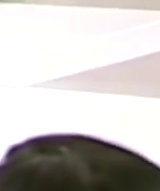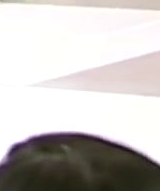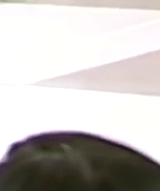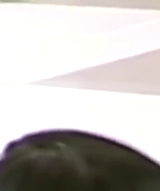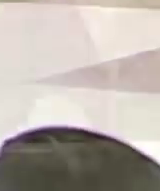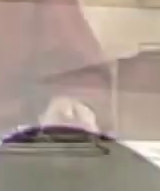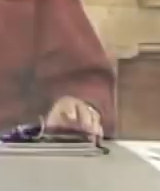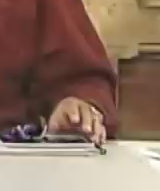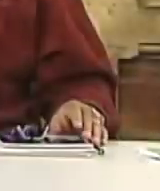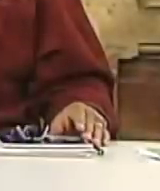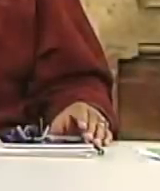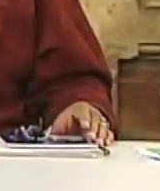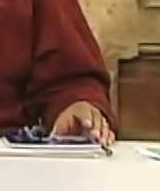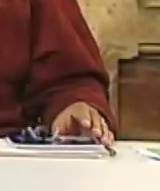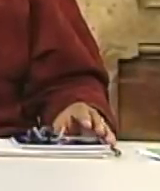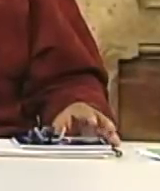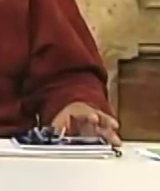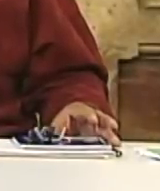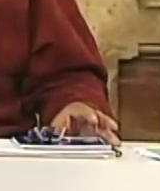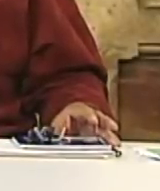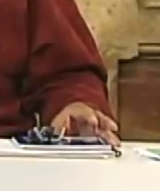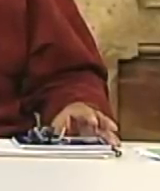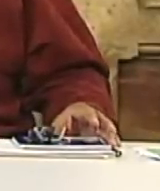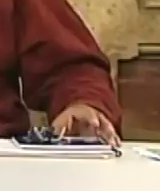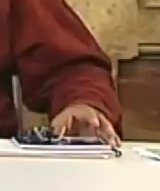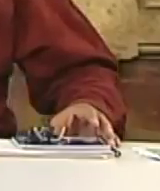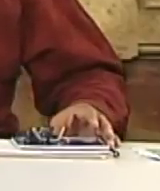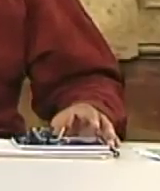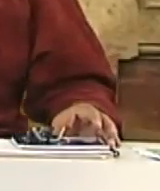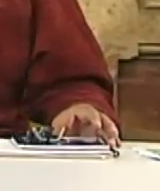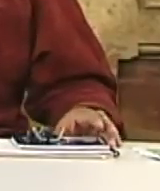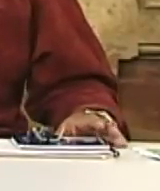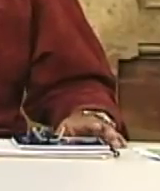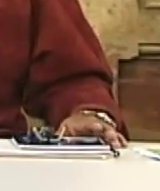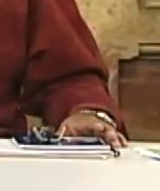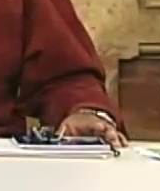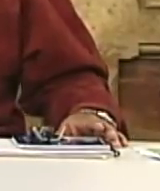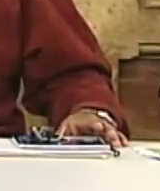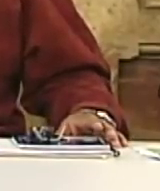Bueno, buenas tardes, buenas noches y buenos días,